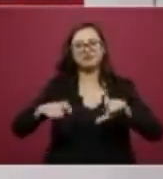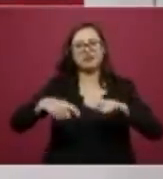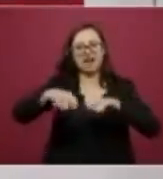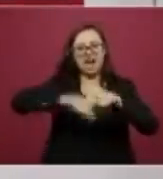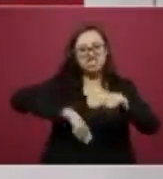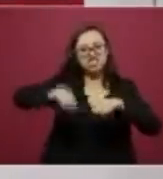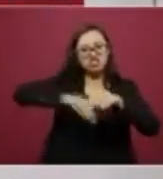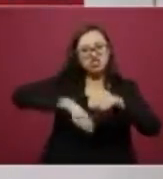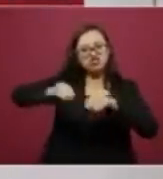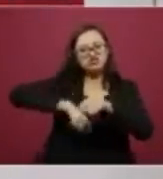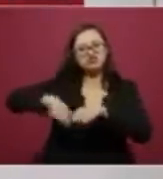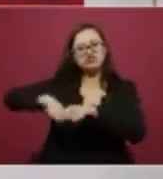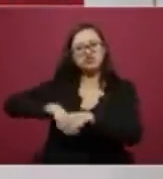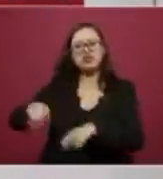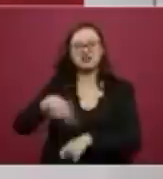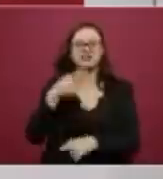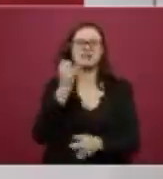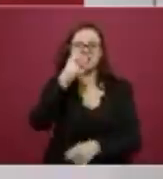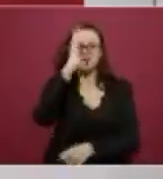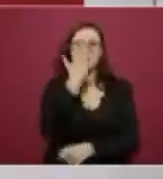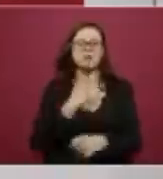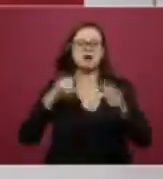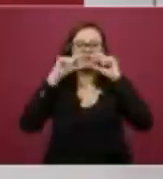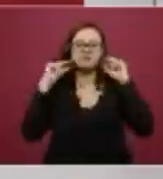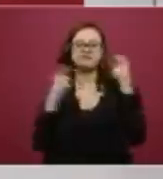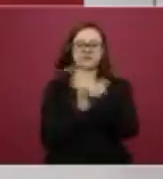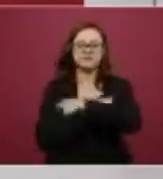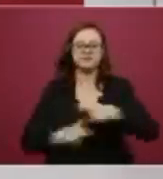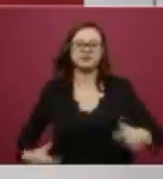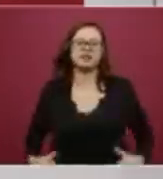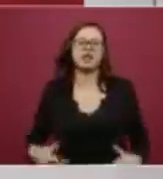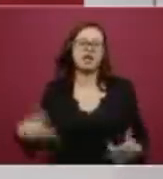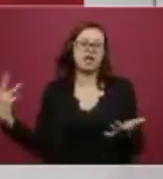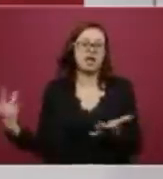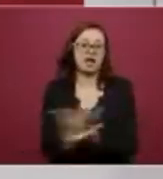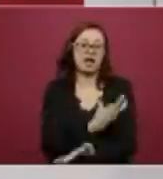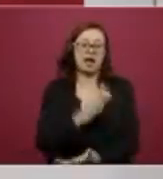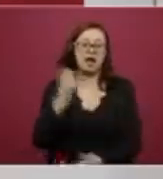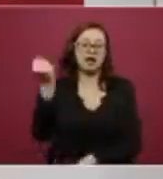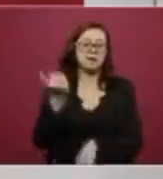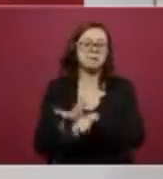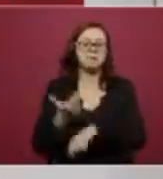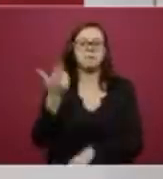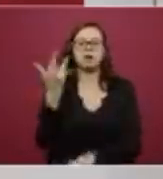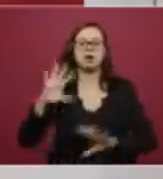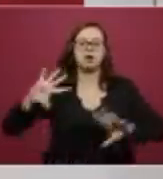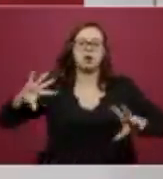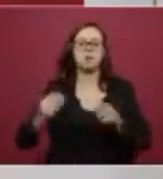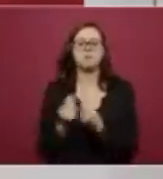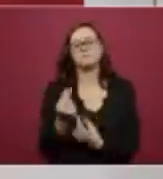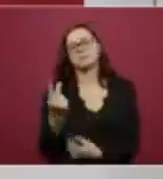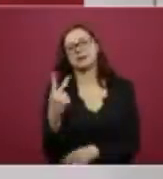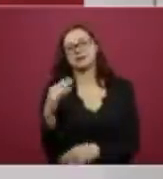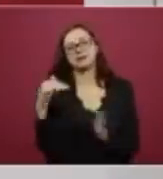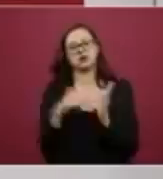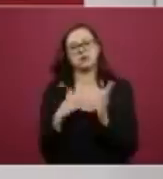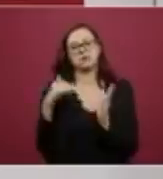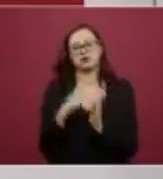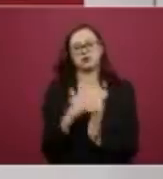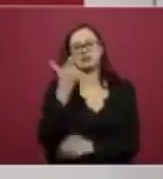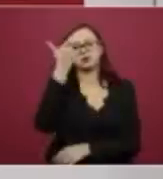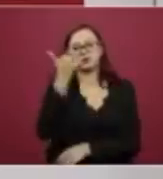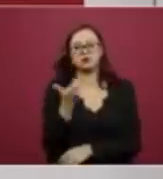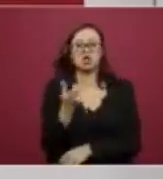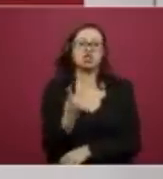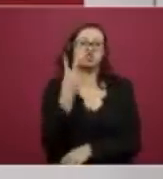general Emiliano Zapata Salazar. El premio mayor consistirá en 25 millones de pesos dividido en dos